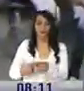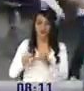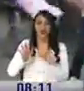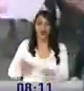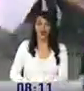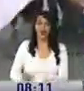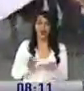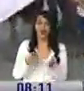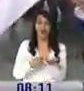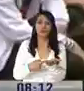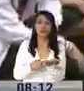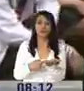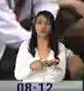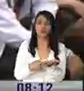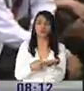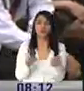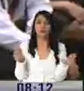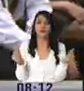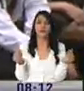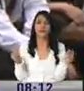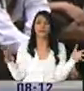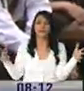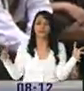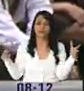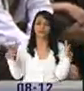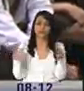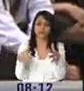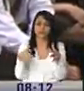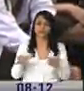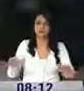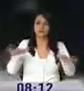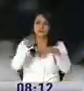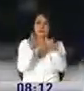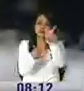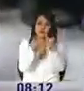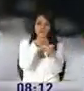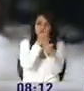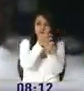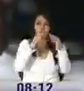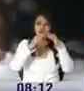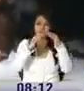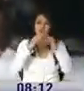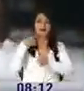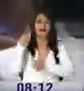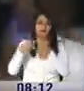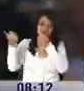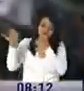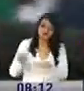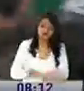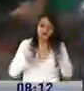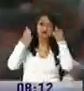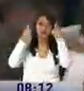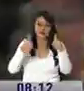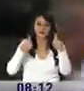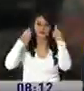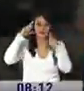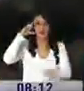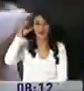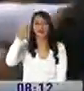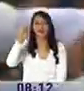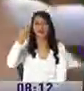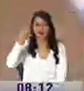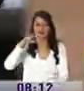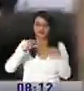de jóvenes y adolescentes junto a miembros del sector para recibir al candidato presidencial Guillermo lazo de la alianza